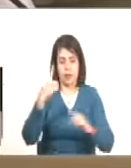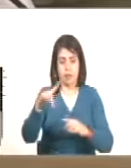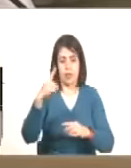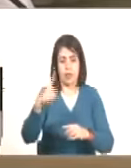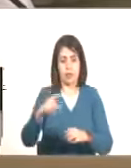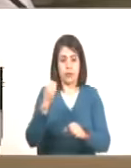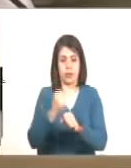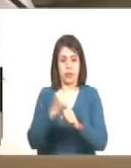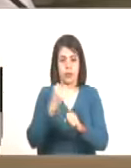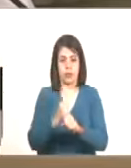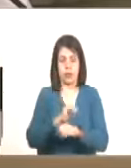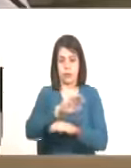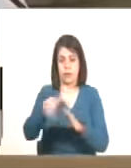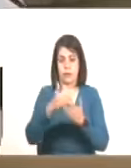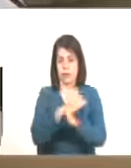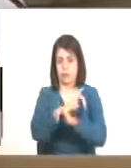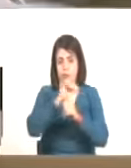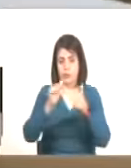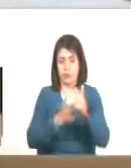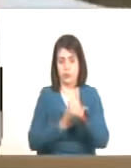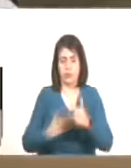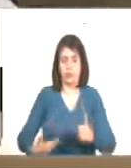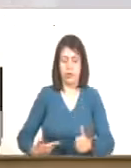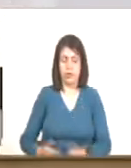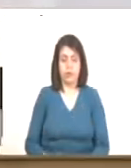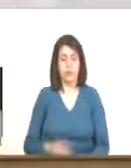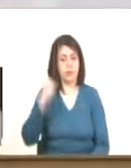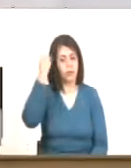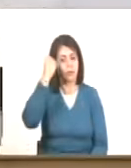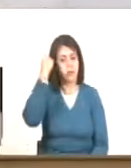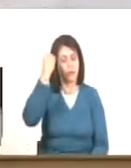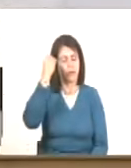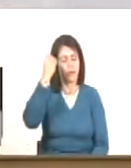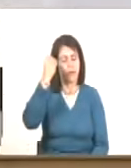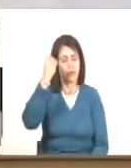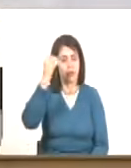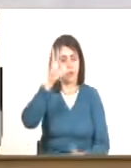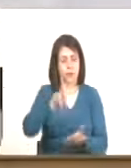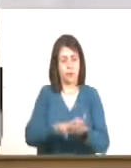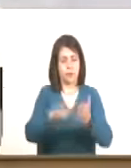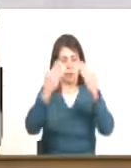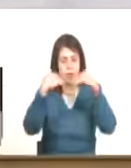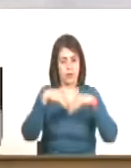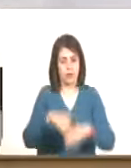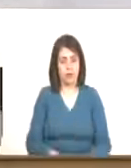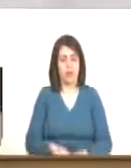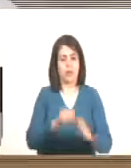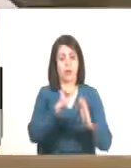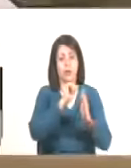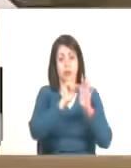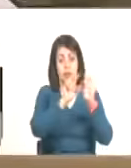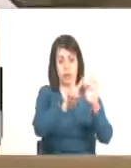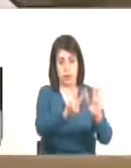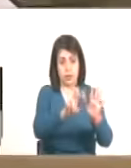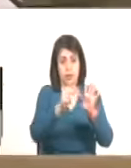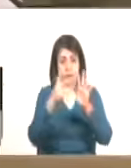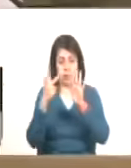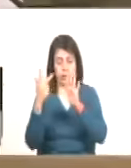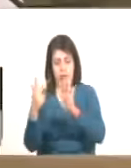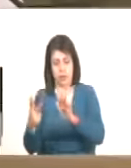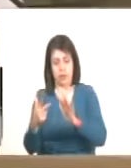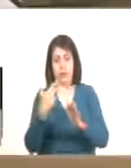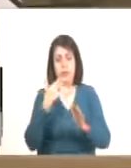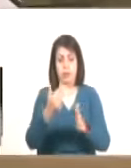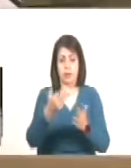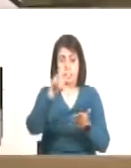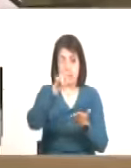Derecho al trabajo. Es todo, ciudadano vicepresidente. En consideración, aprobado. Siguiente. 73. Se